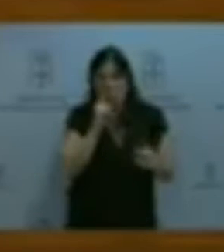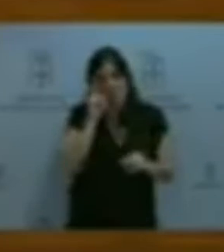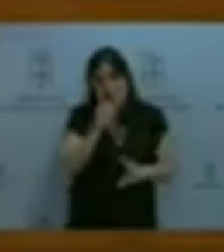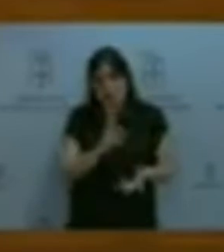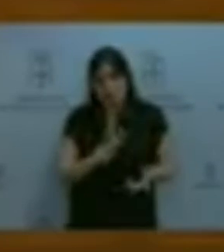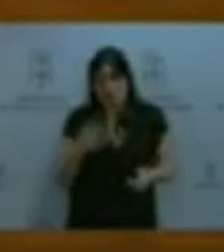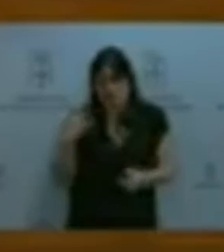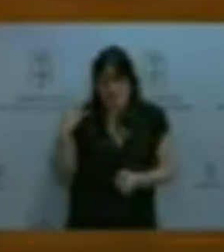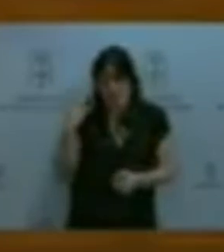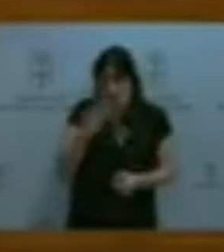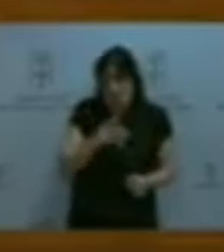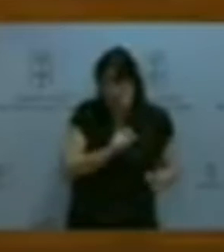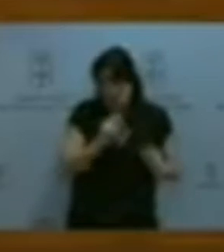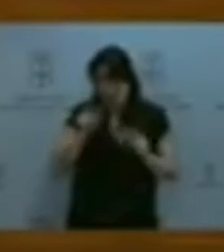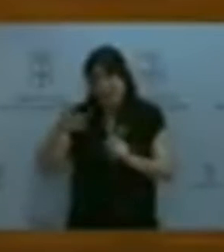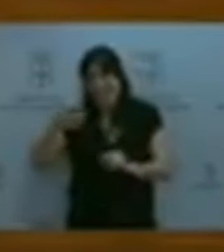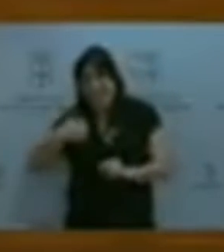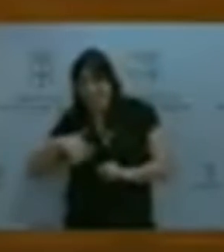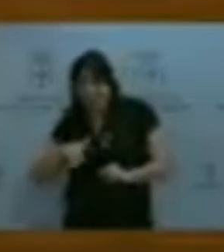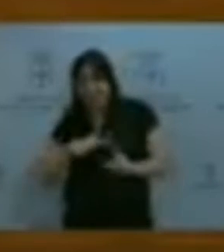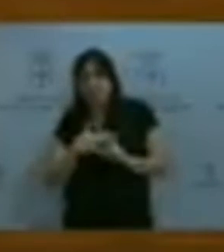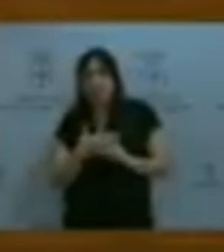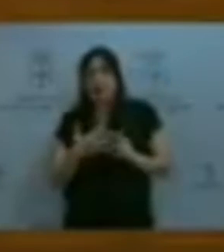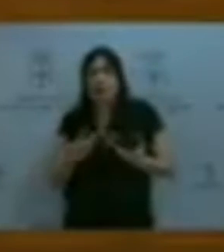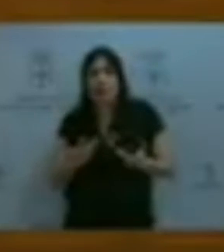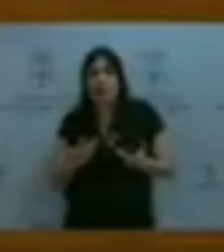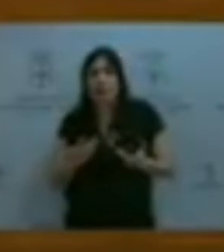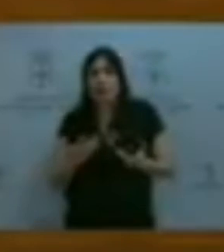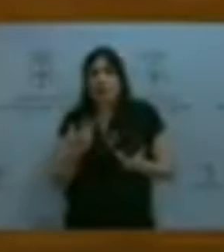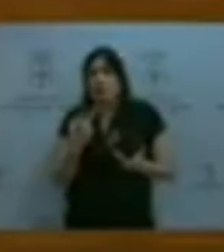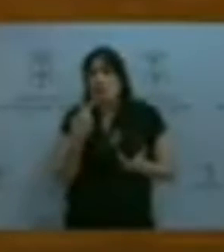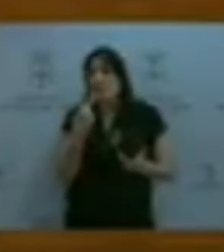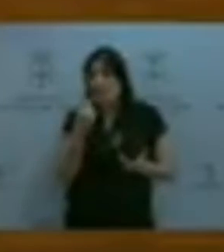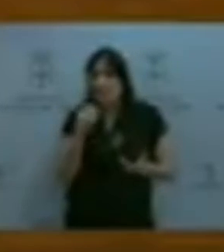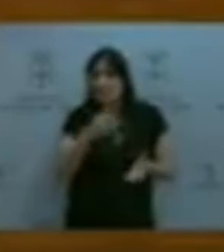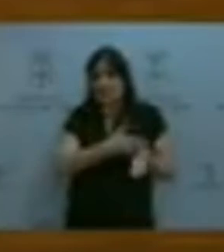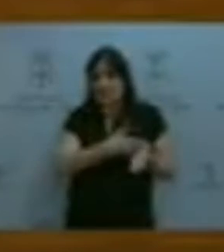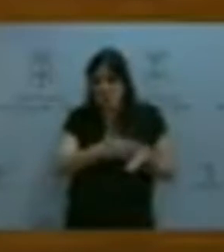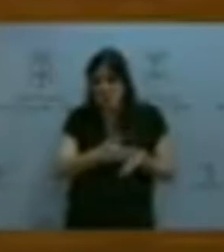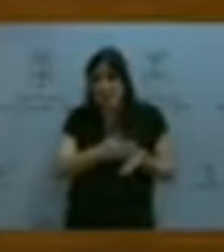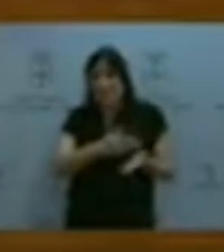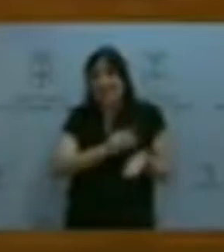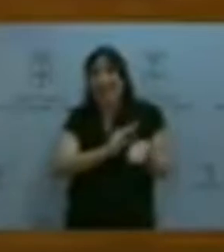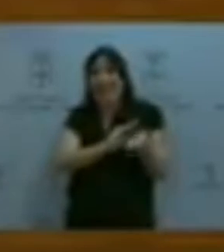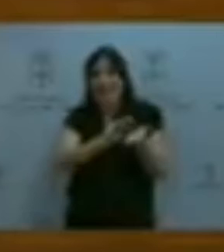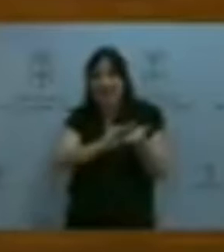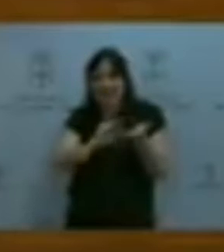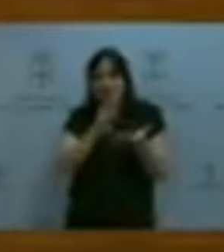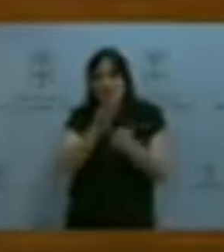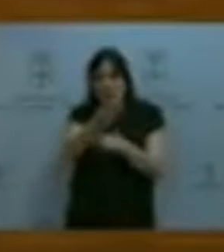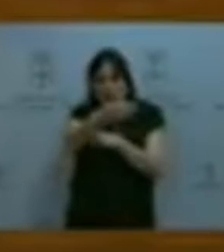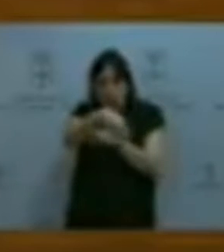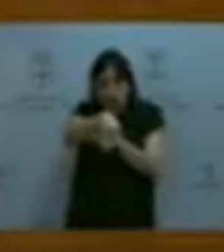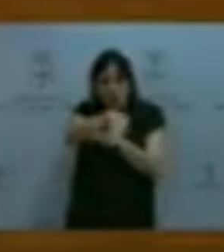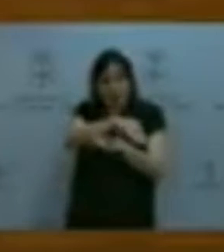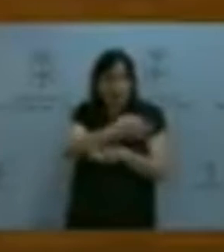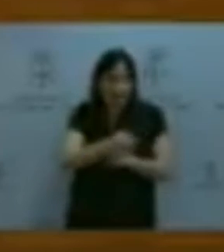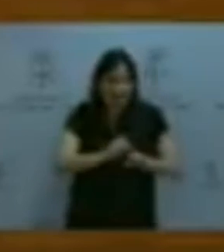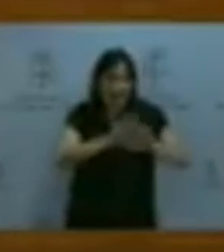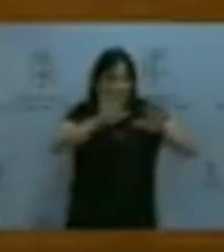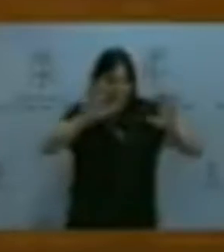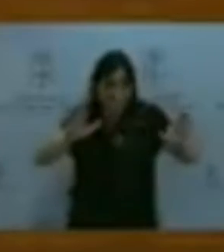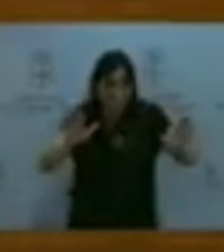encontramos con 20 millones de gastos de mantenimiento, que es lo que le quiero dejar muy claro. Gastos de mantenimiento de un muerto